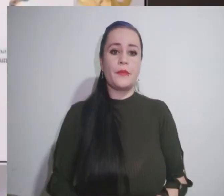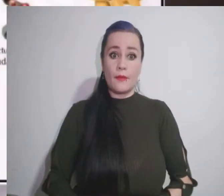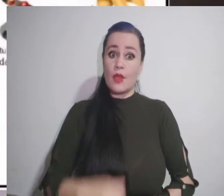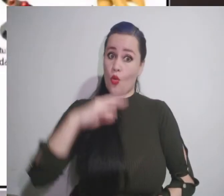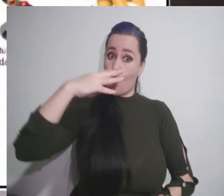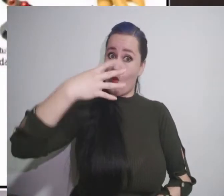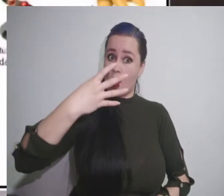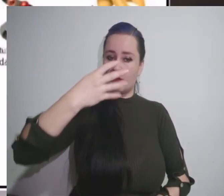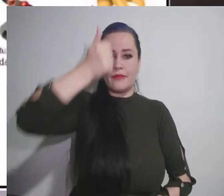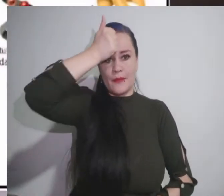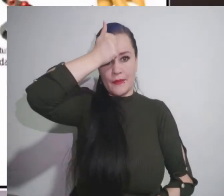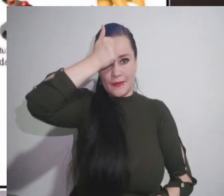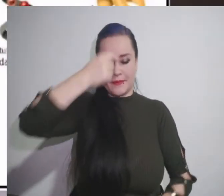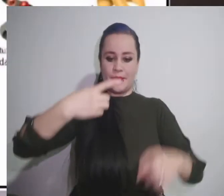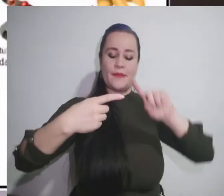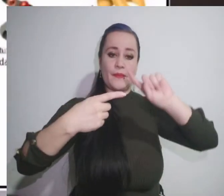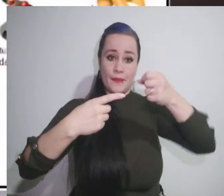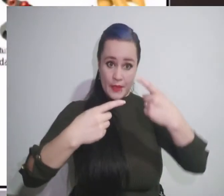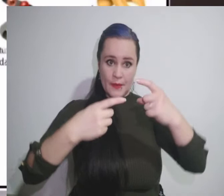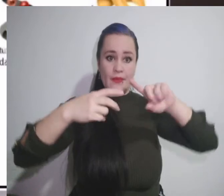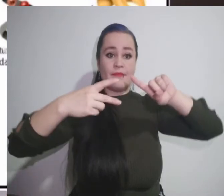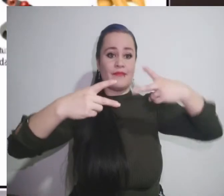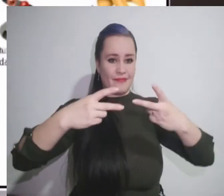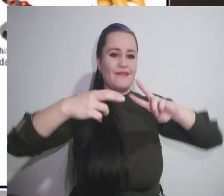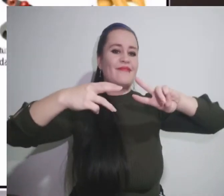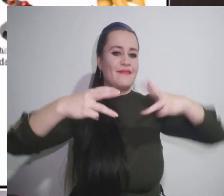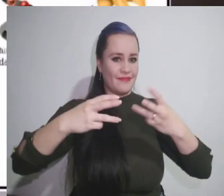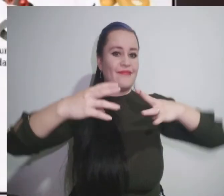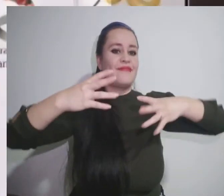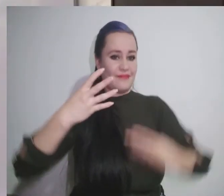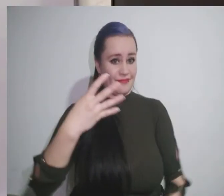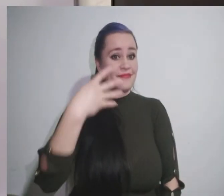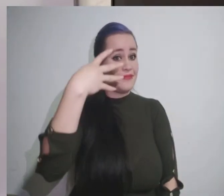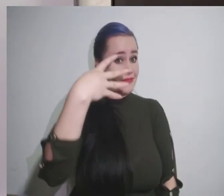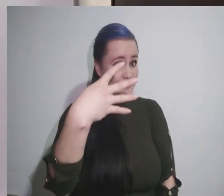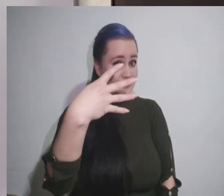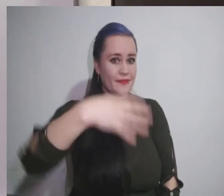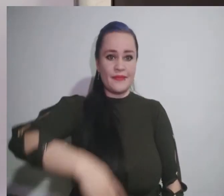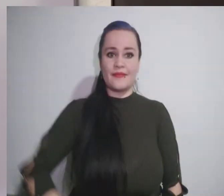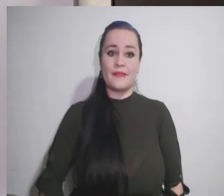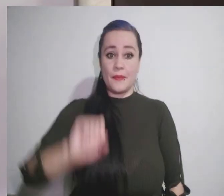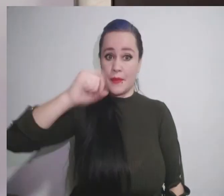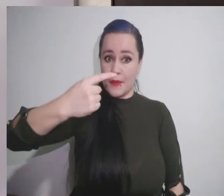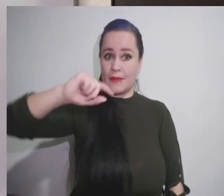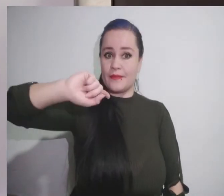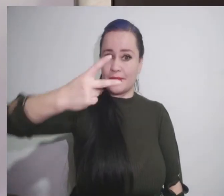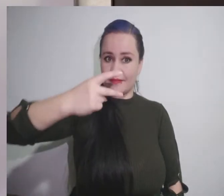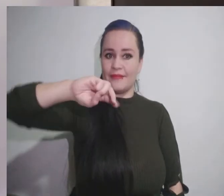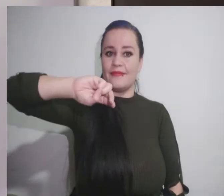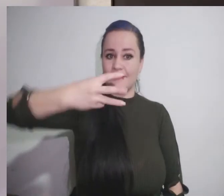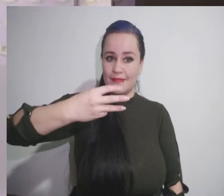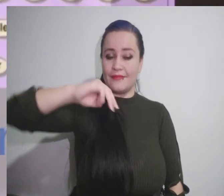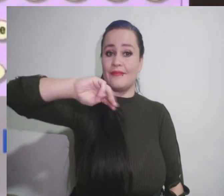4 estructuras básicas: primaria, secundaria, terciaria y cuaternaria. 4 estructuras básicas de las